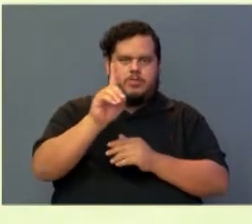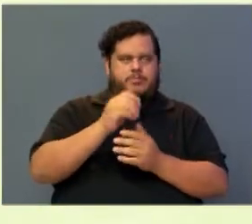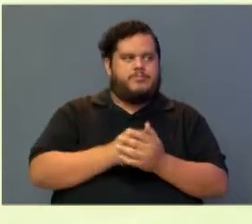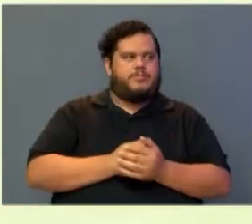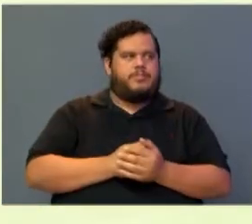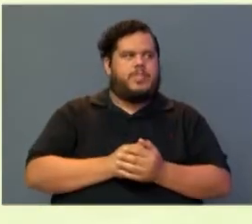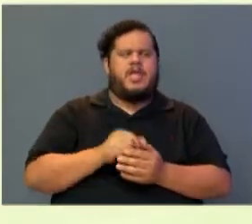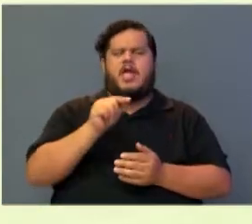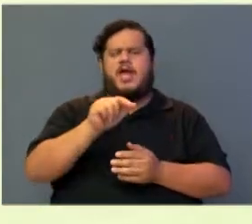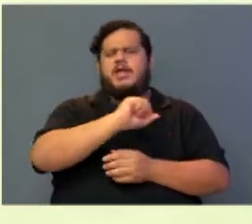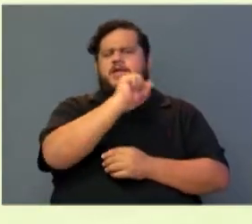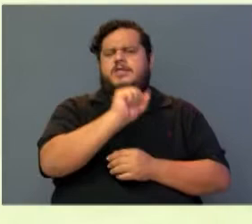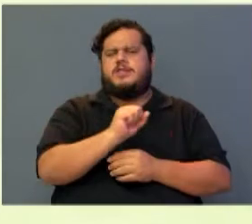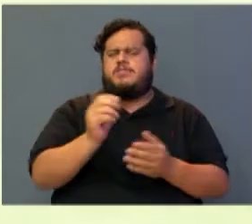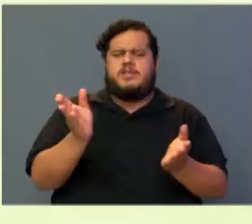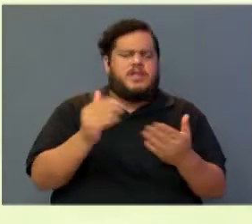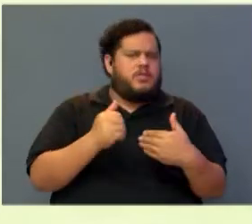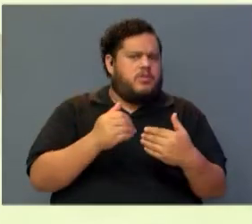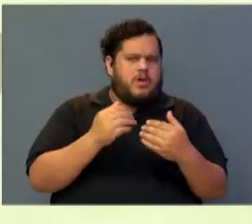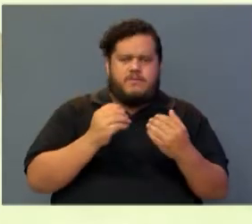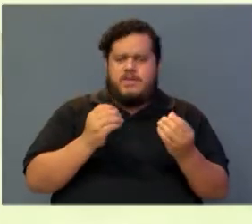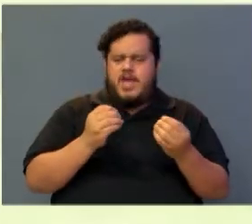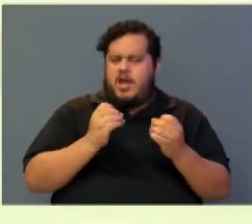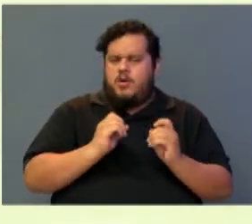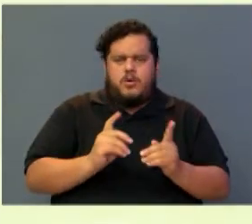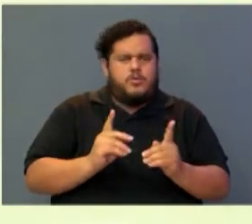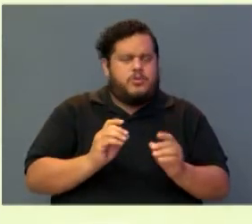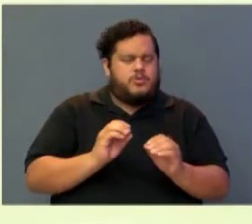Ahí en Saprissa no había chance